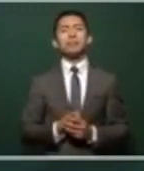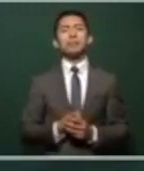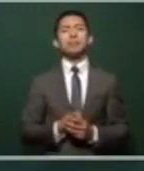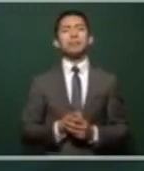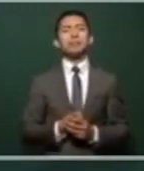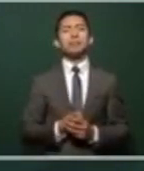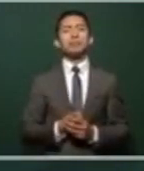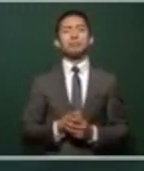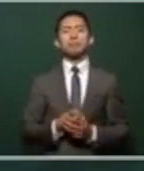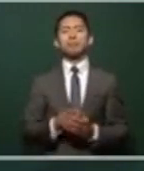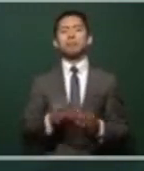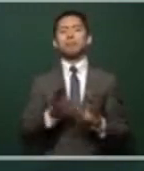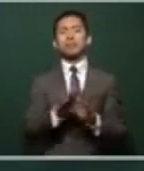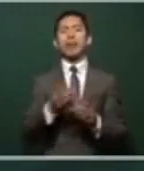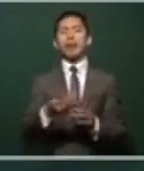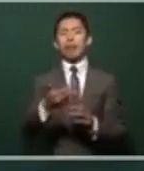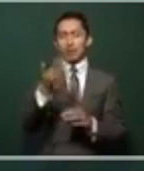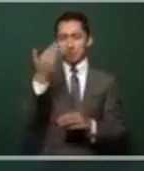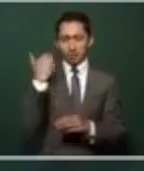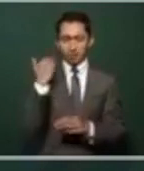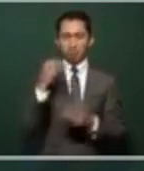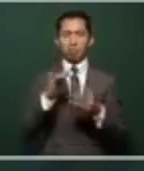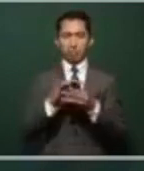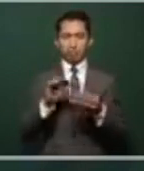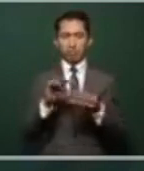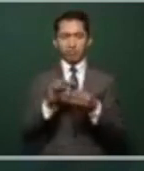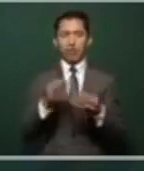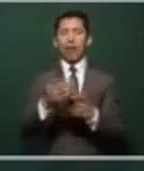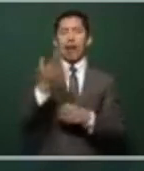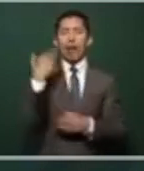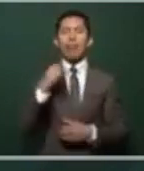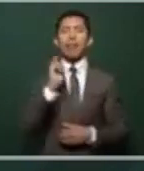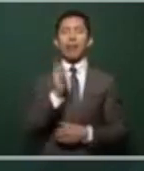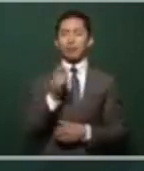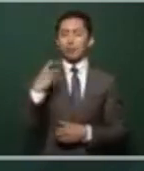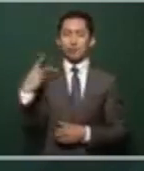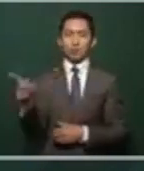tuvo que ver con una columna mentirosa.